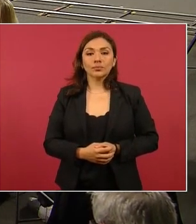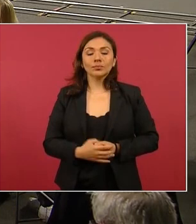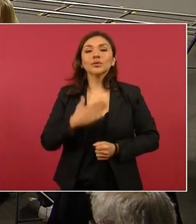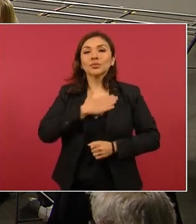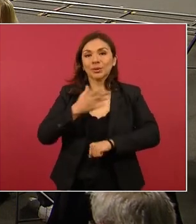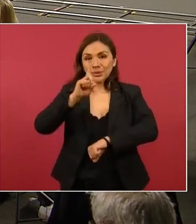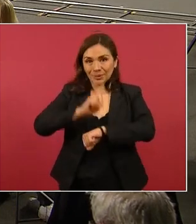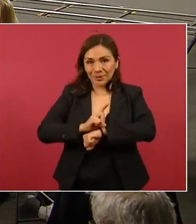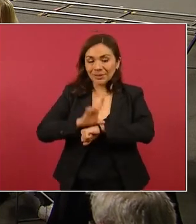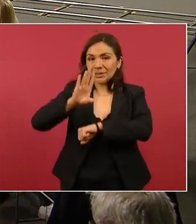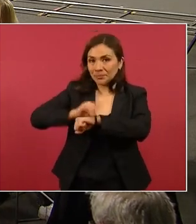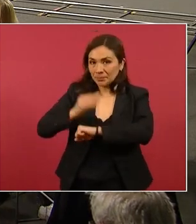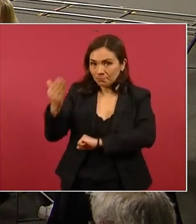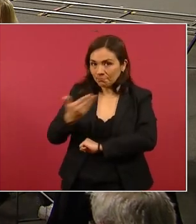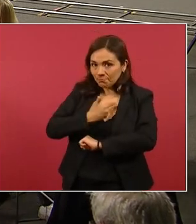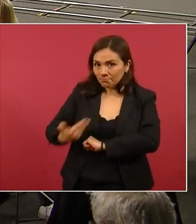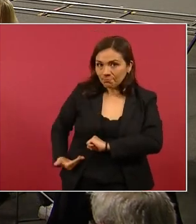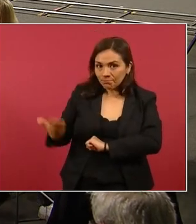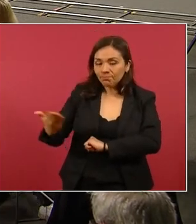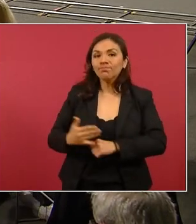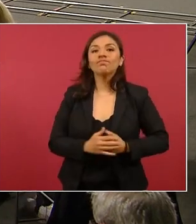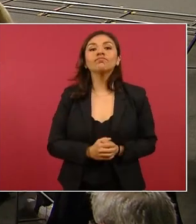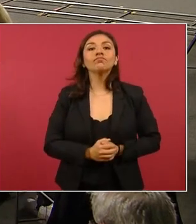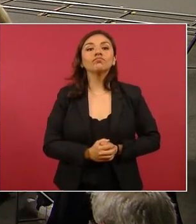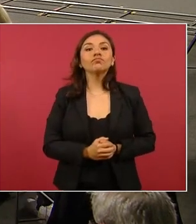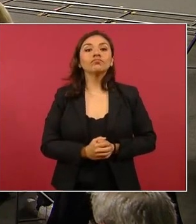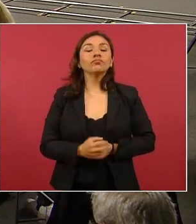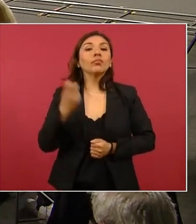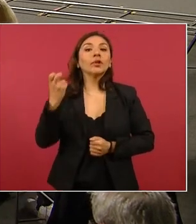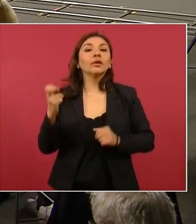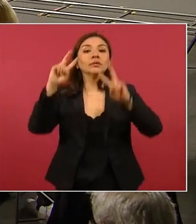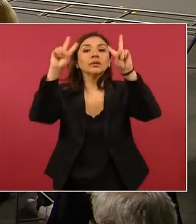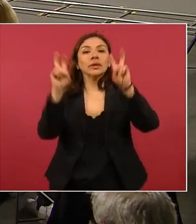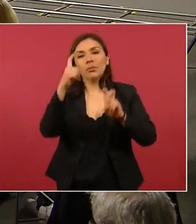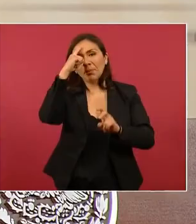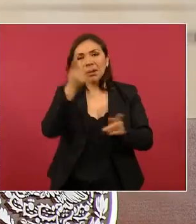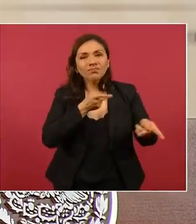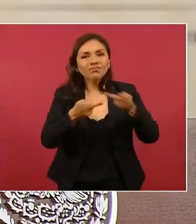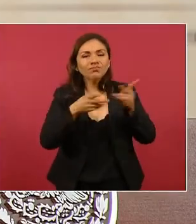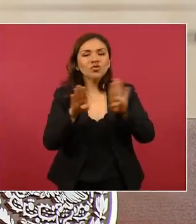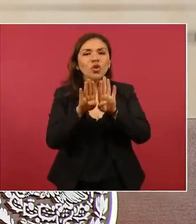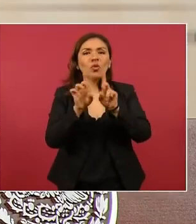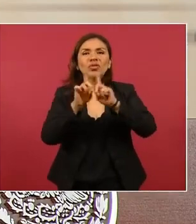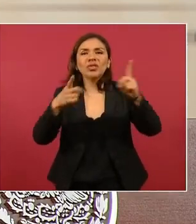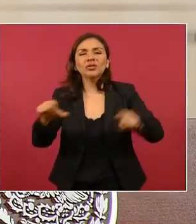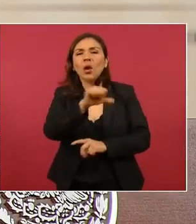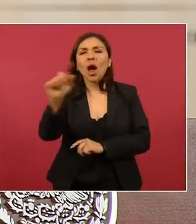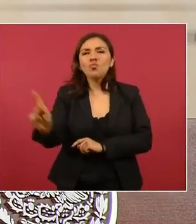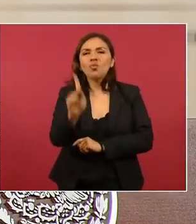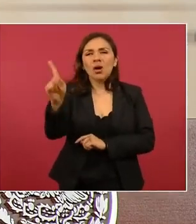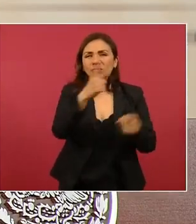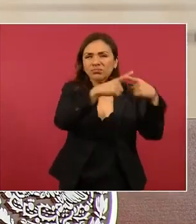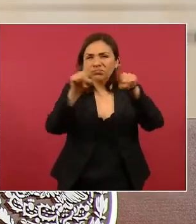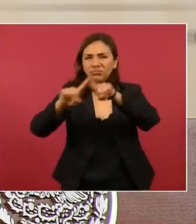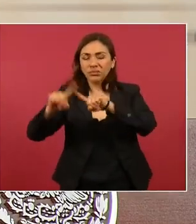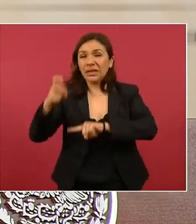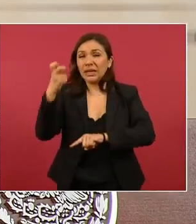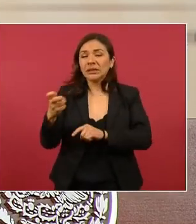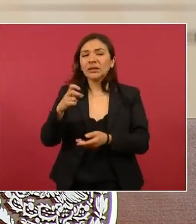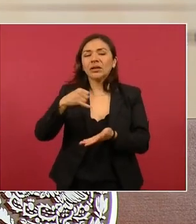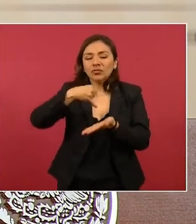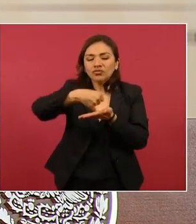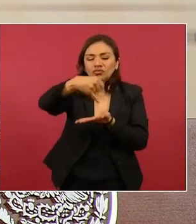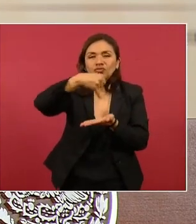Buenos días. Con su permiso, señor presidente. En relación a la estrategia de desarrollo rural del programa Sembrando